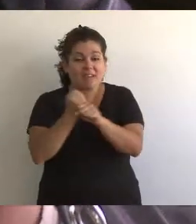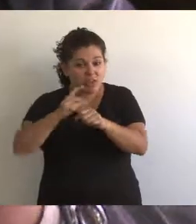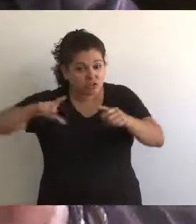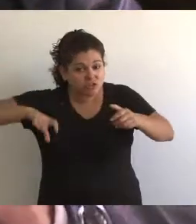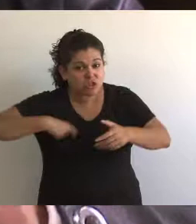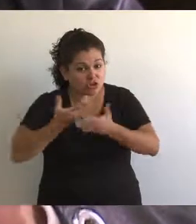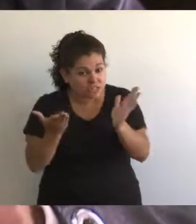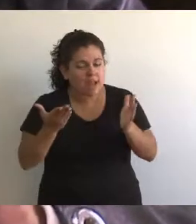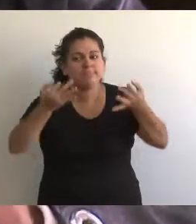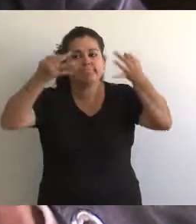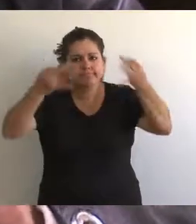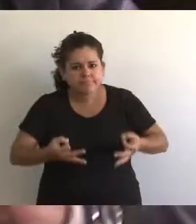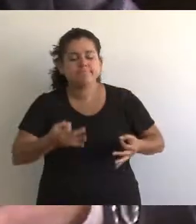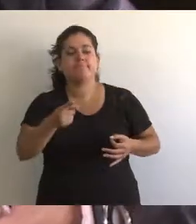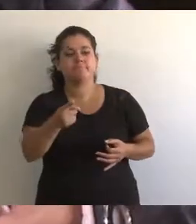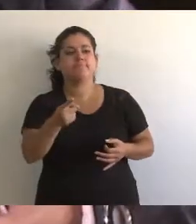trabajador social